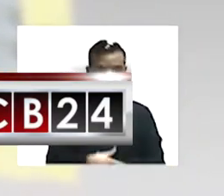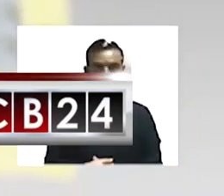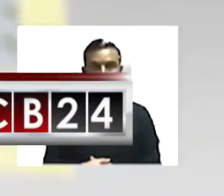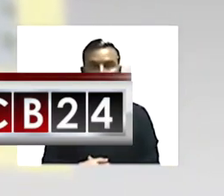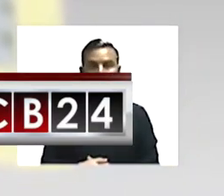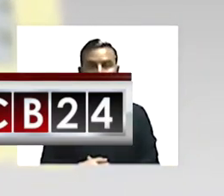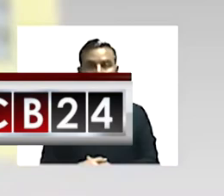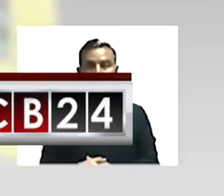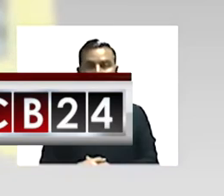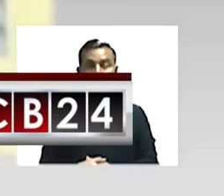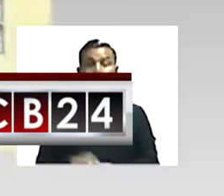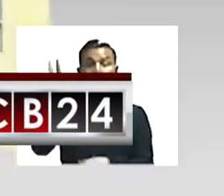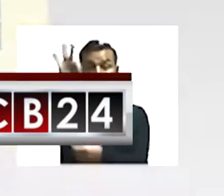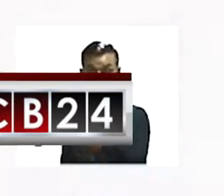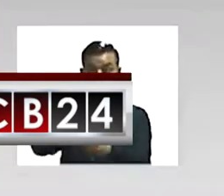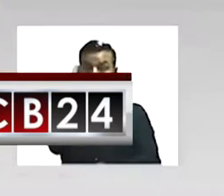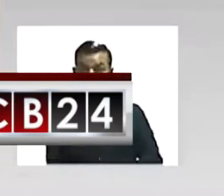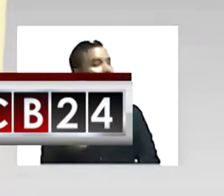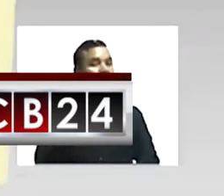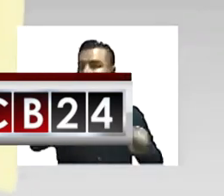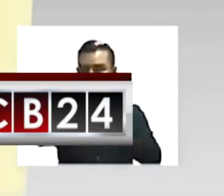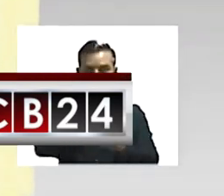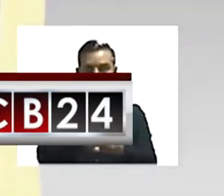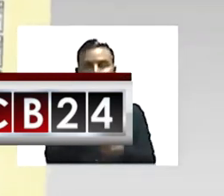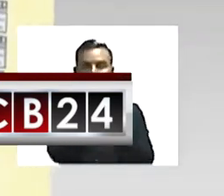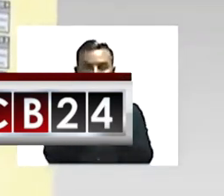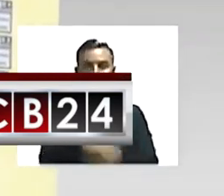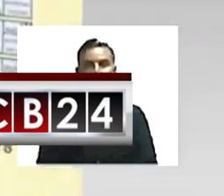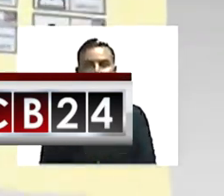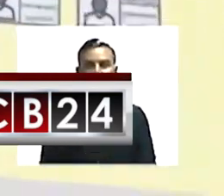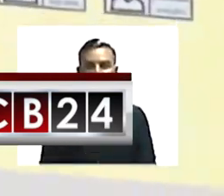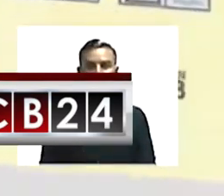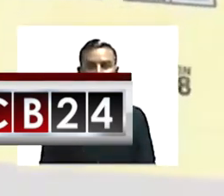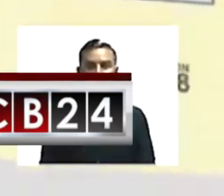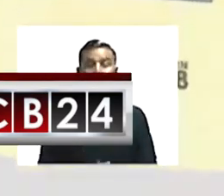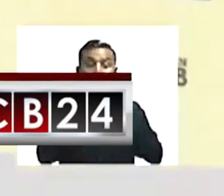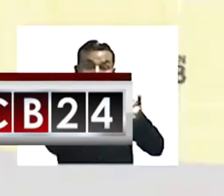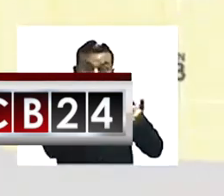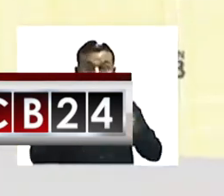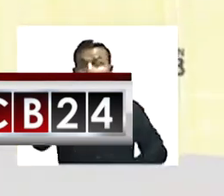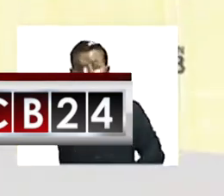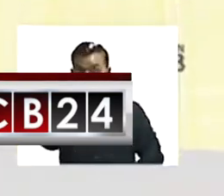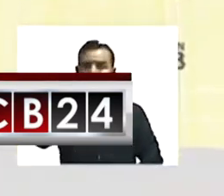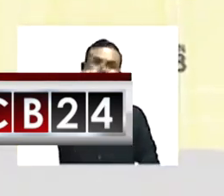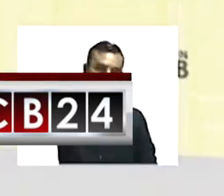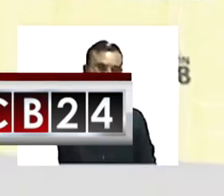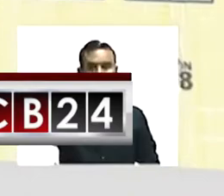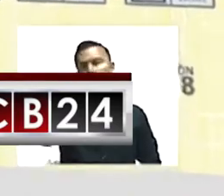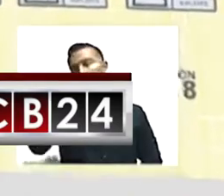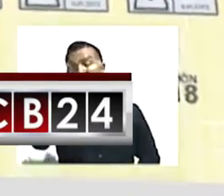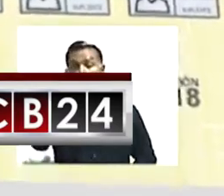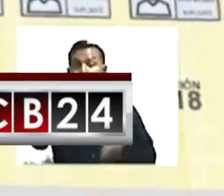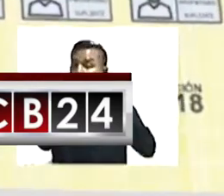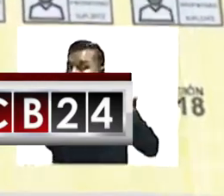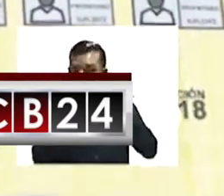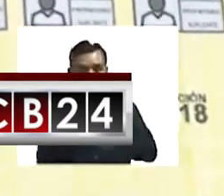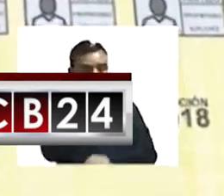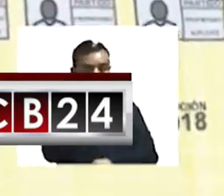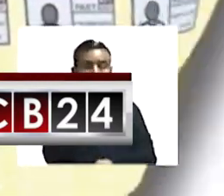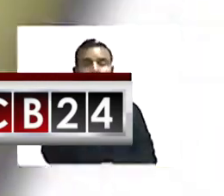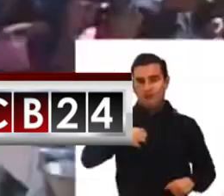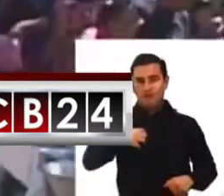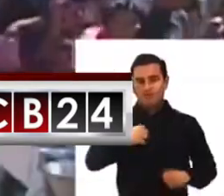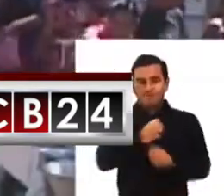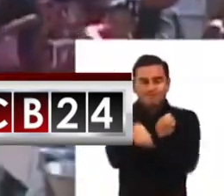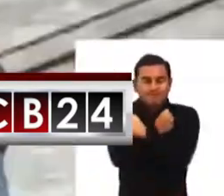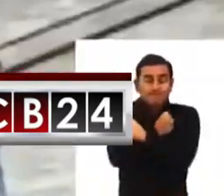permite múltiples formas de votar, siempre y cuando no sobrepasen el número de puestos a escoger. El Tribunal Supremo de Elecciones de El Salvador